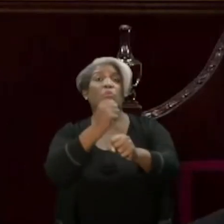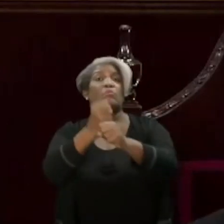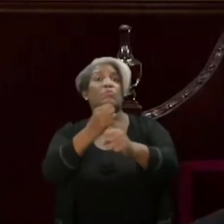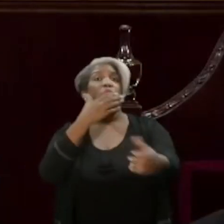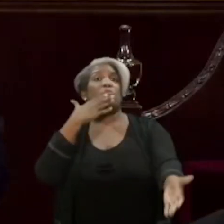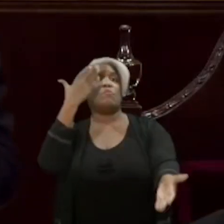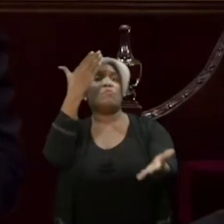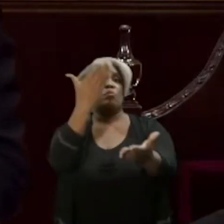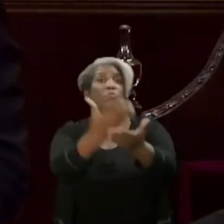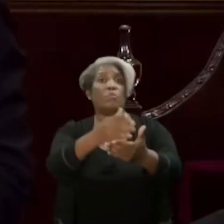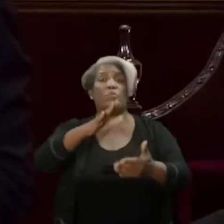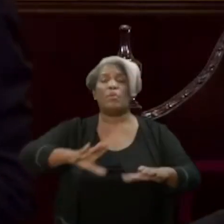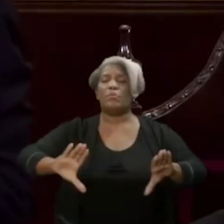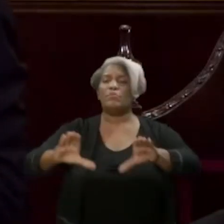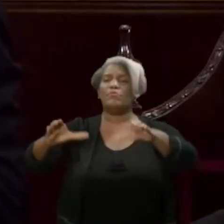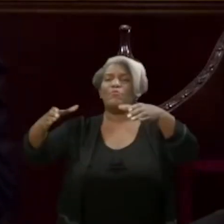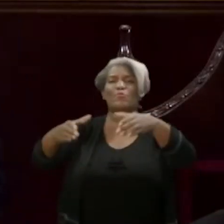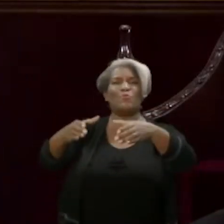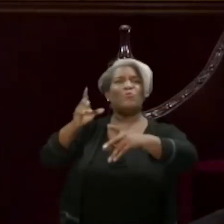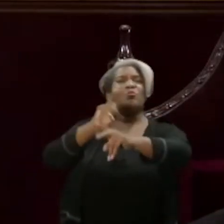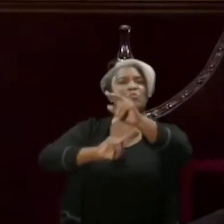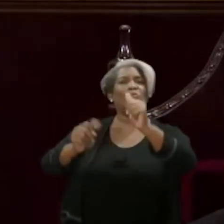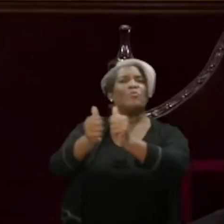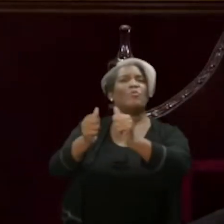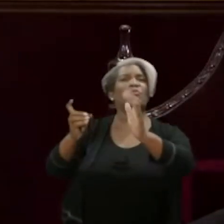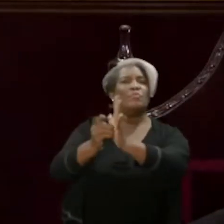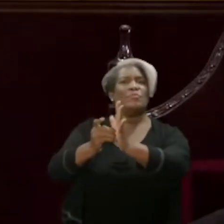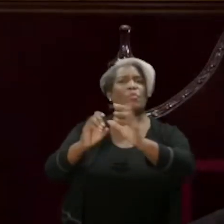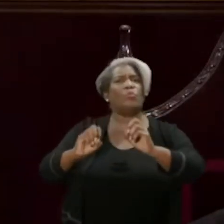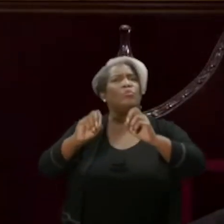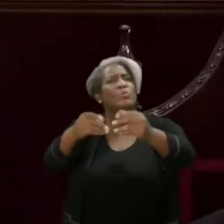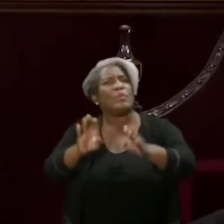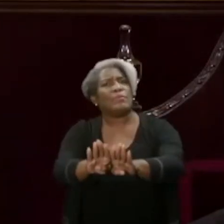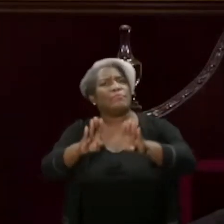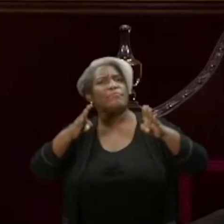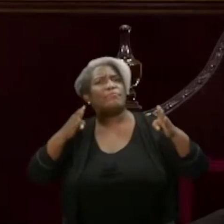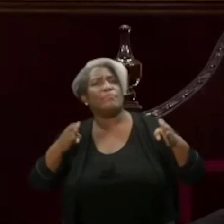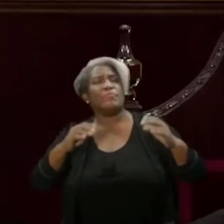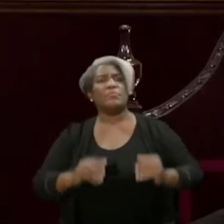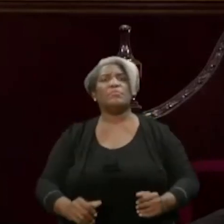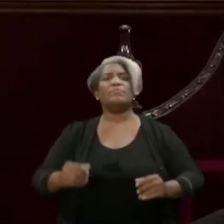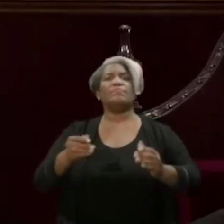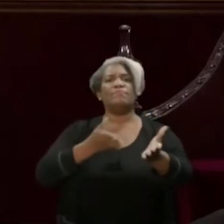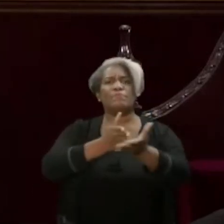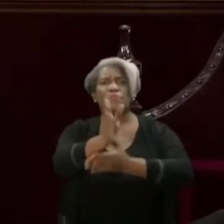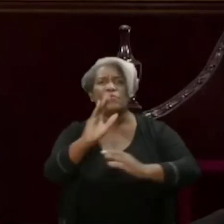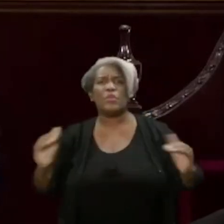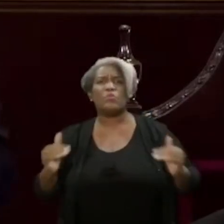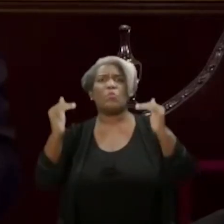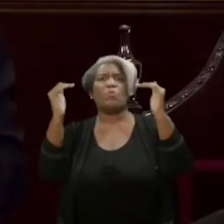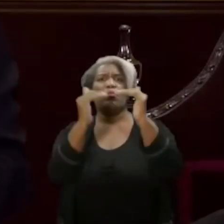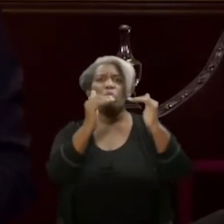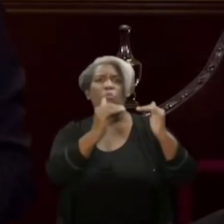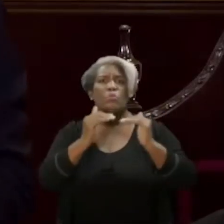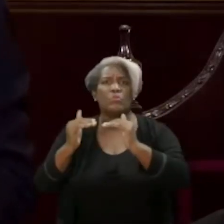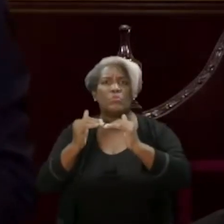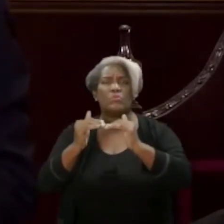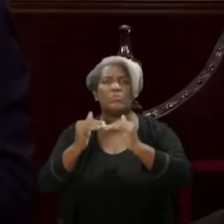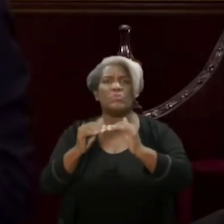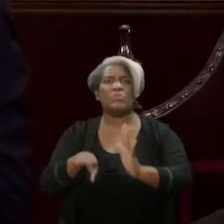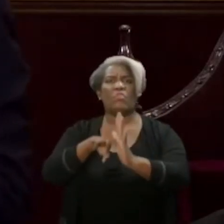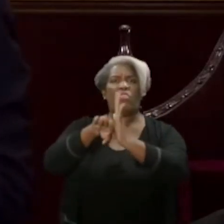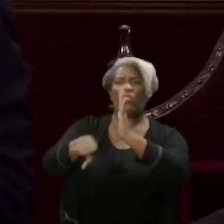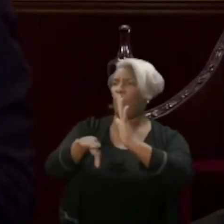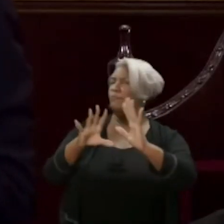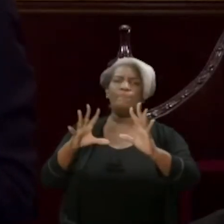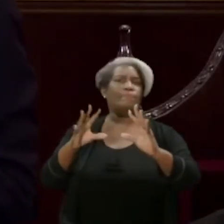calidad para esta población, generando oportunidades, garantizando la igualdad de derechos y eliminando todo tipo de discriminación